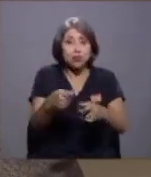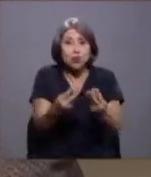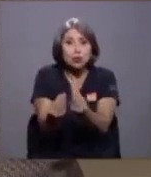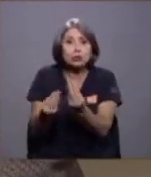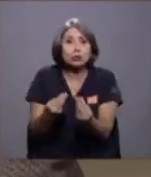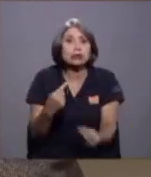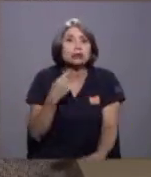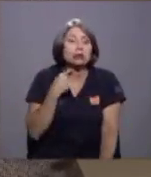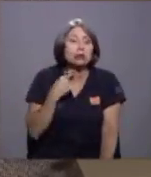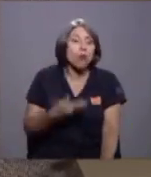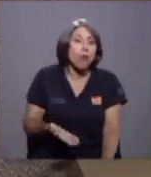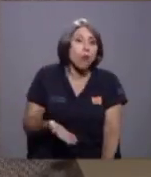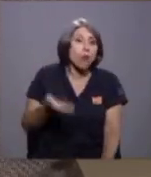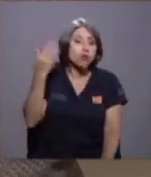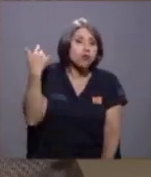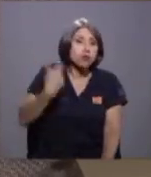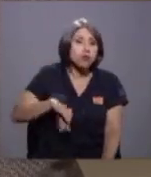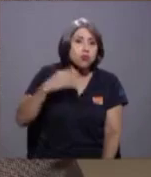enormemente.